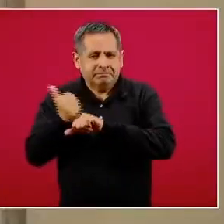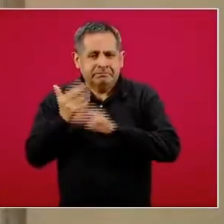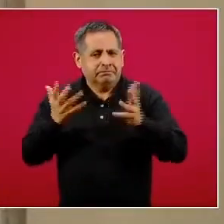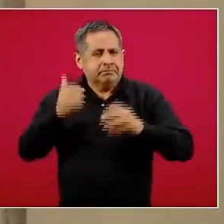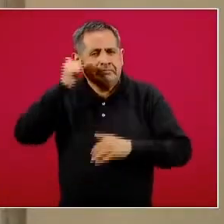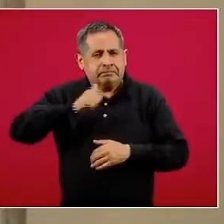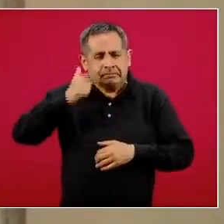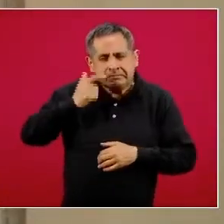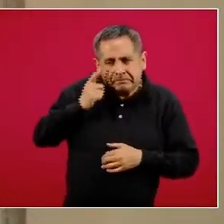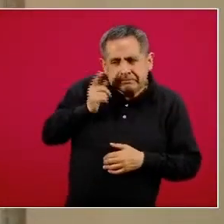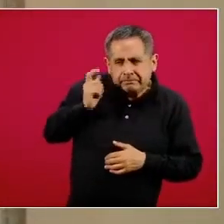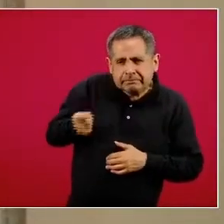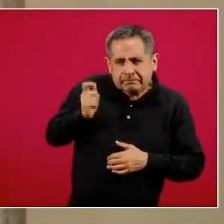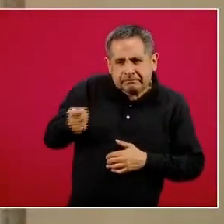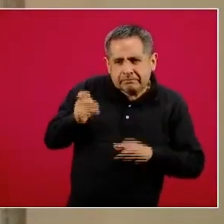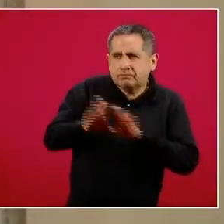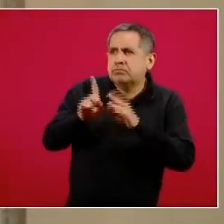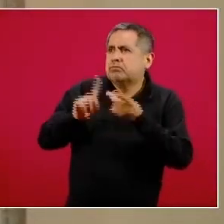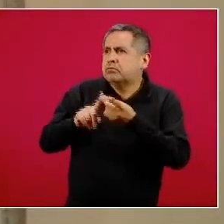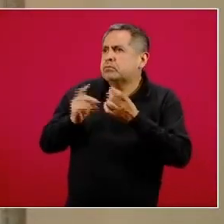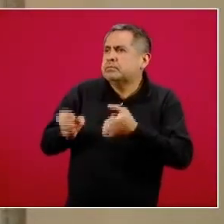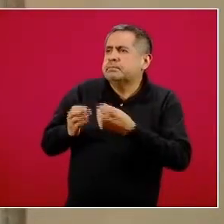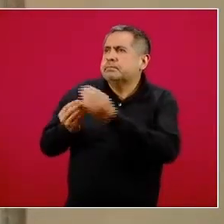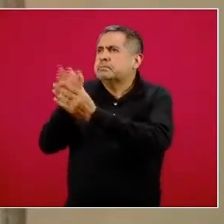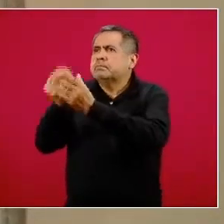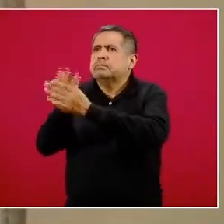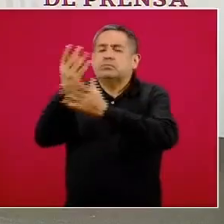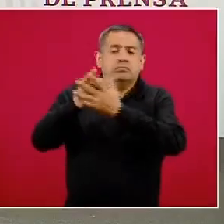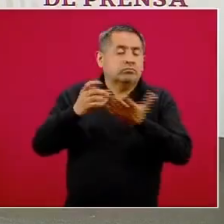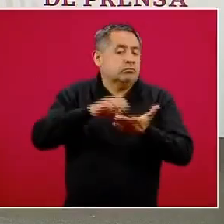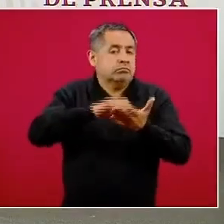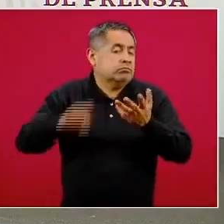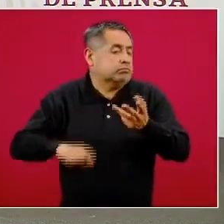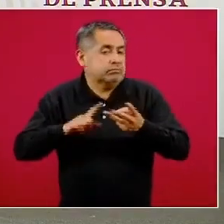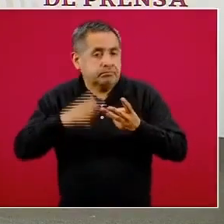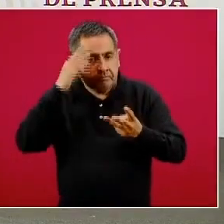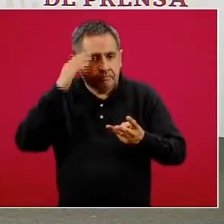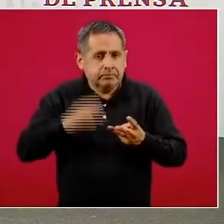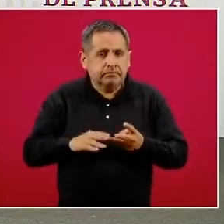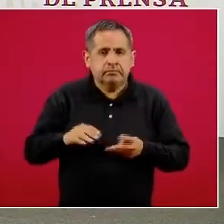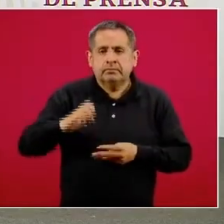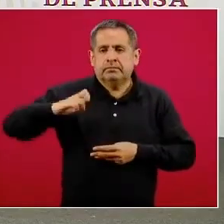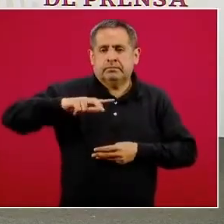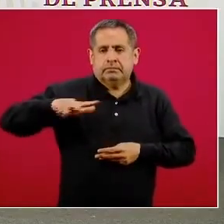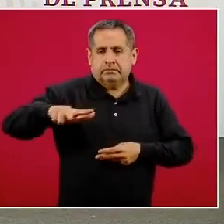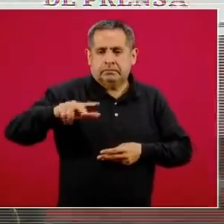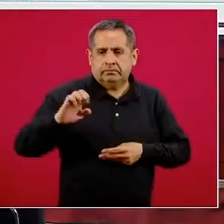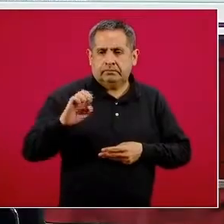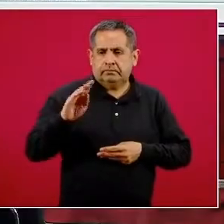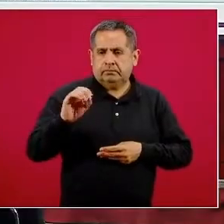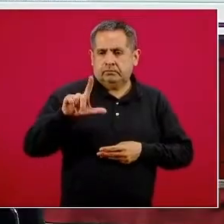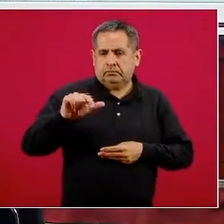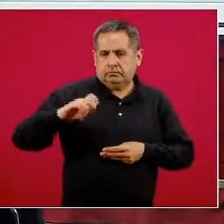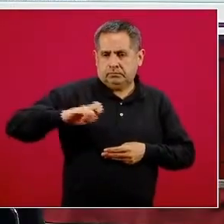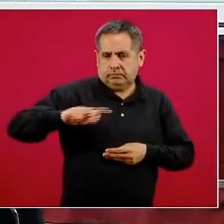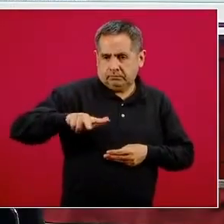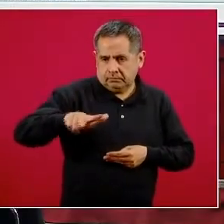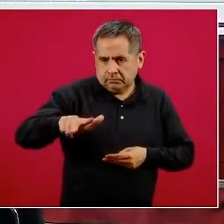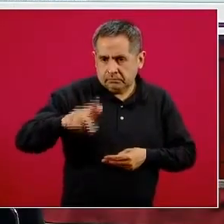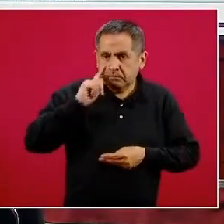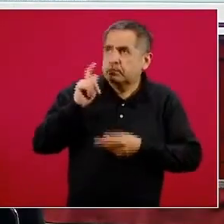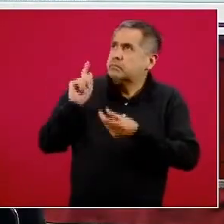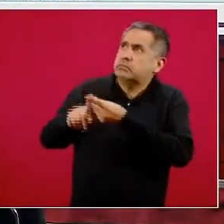estamos dando un seguimiento sobre su comportamiento. Tenemos padecimientos como son ébola o algunos eventos inclusive